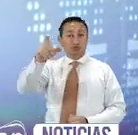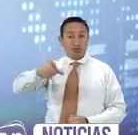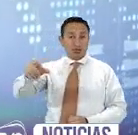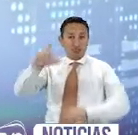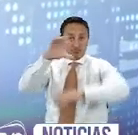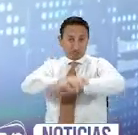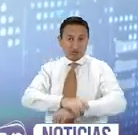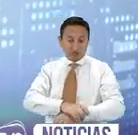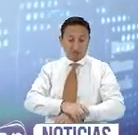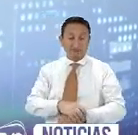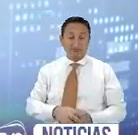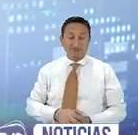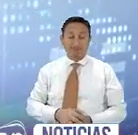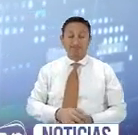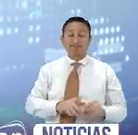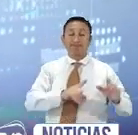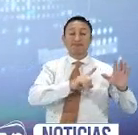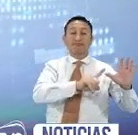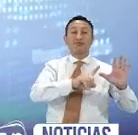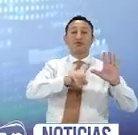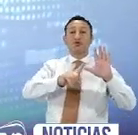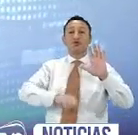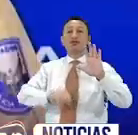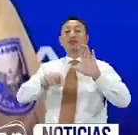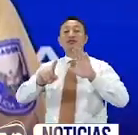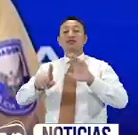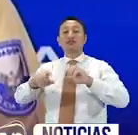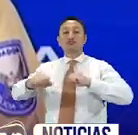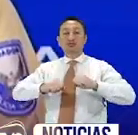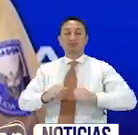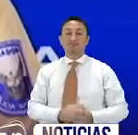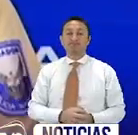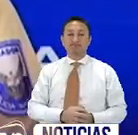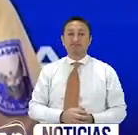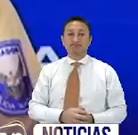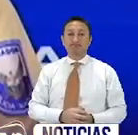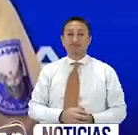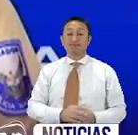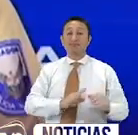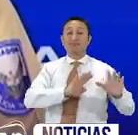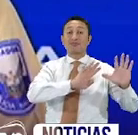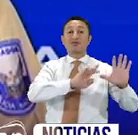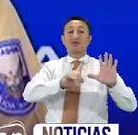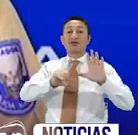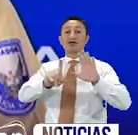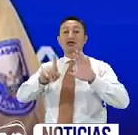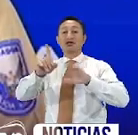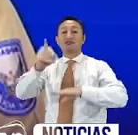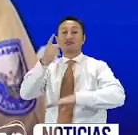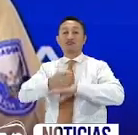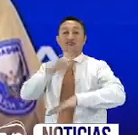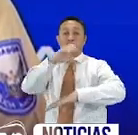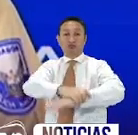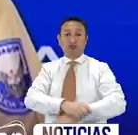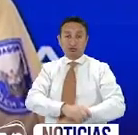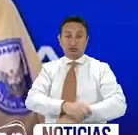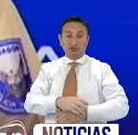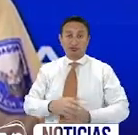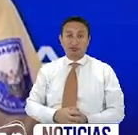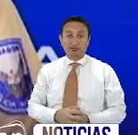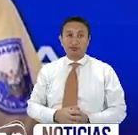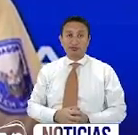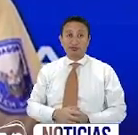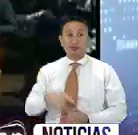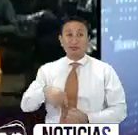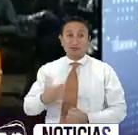en 656 operativos. 96 boletas de detención, las cuales han